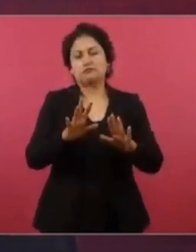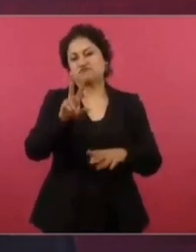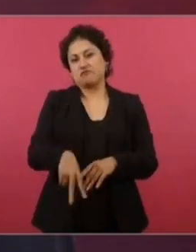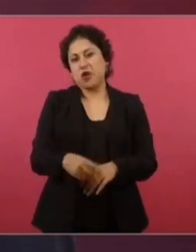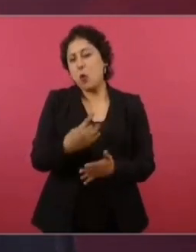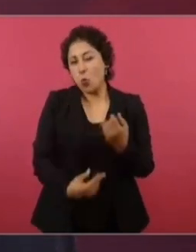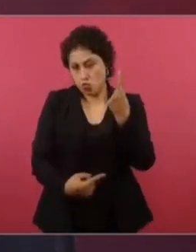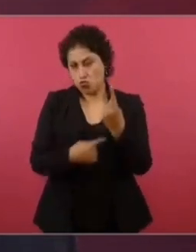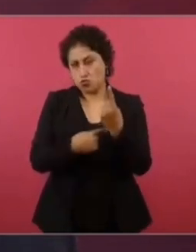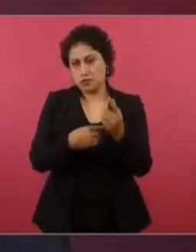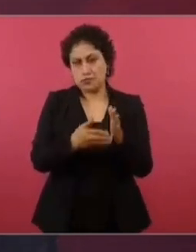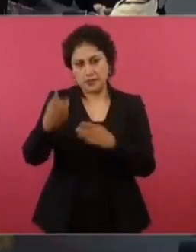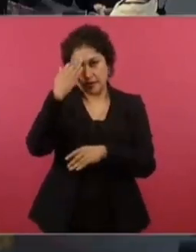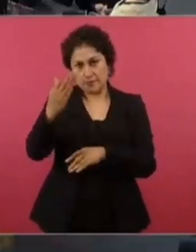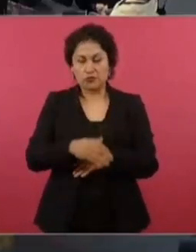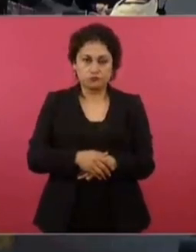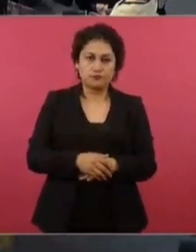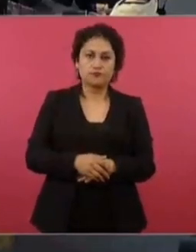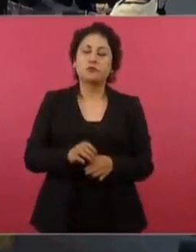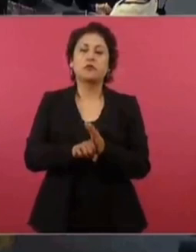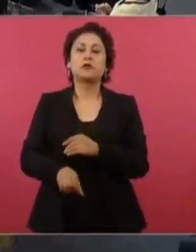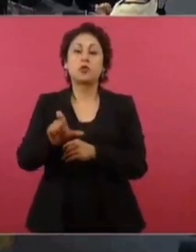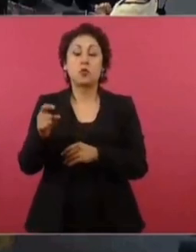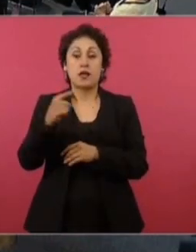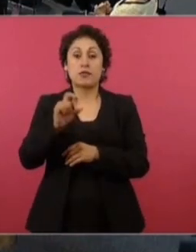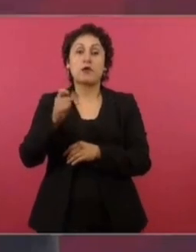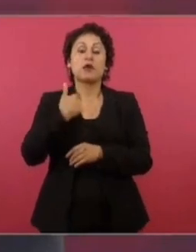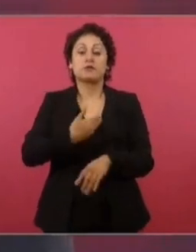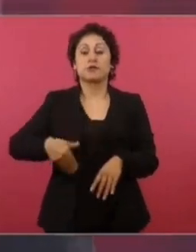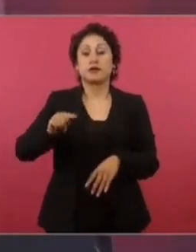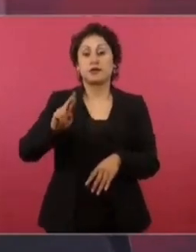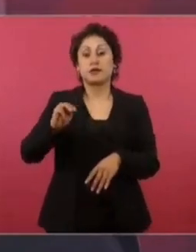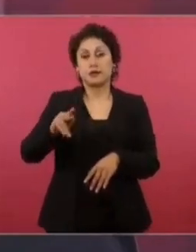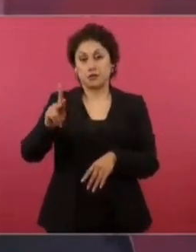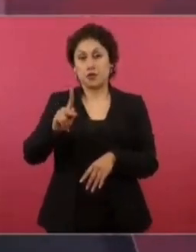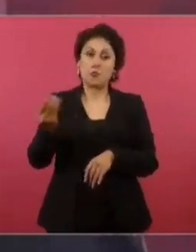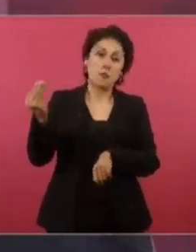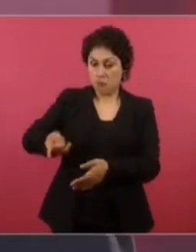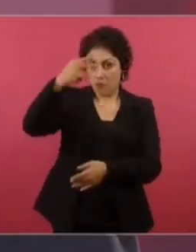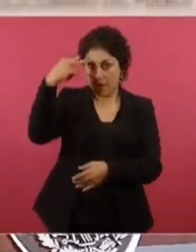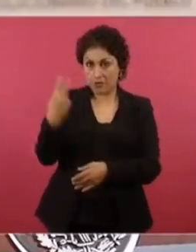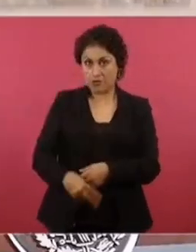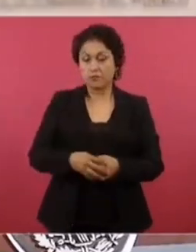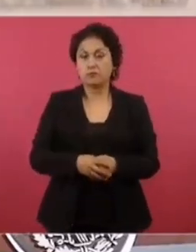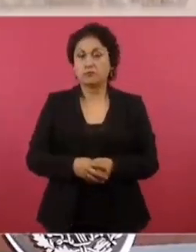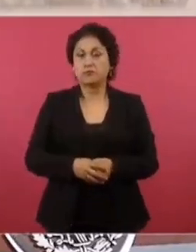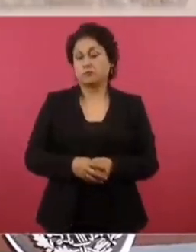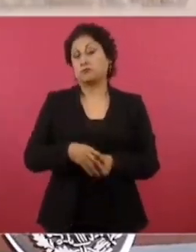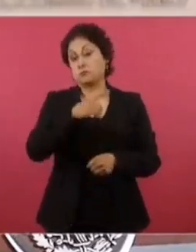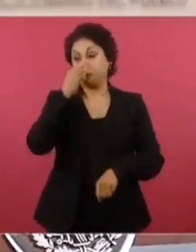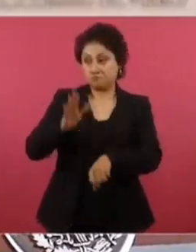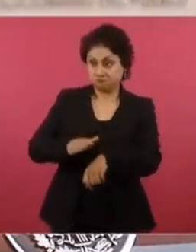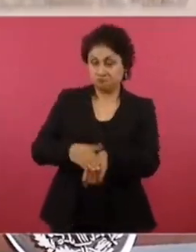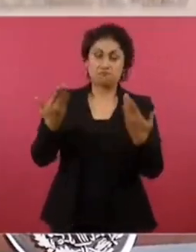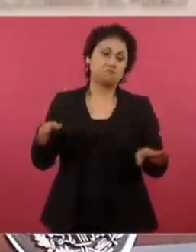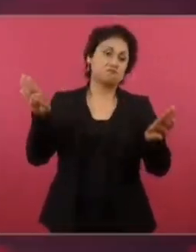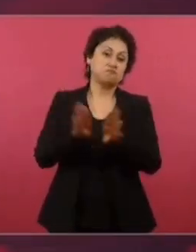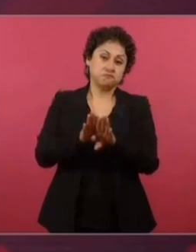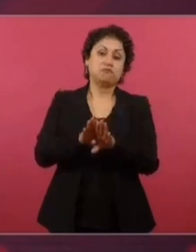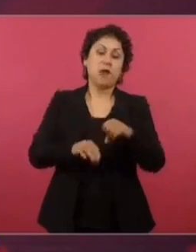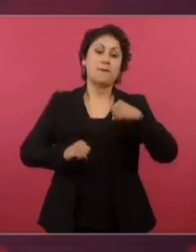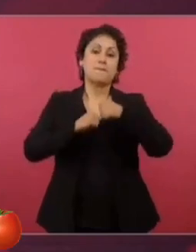más, cuando él decide imponer aranceles de manera unilateral a México y amenaza con cerrar la frontera